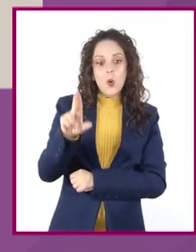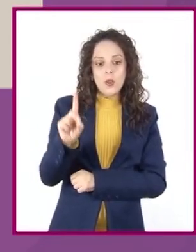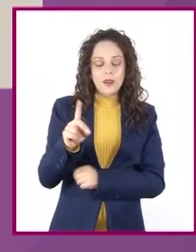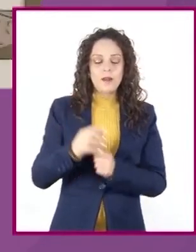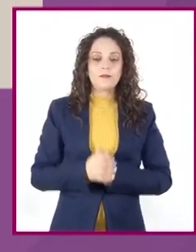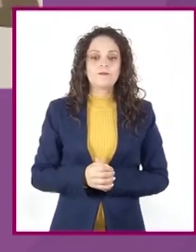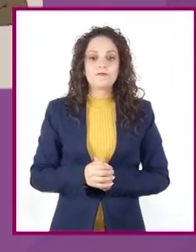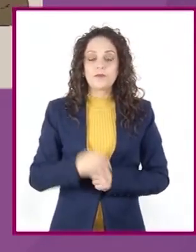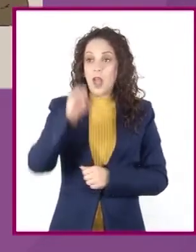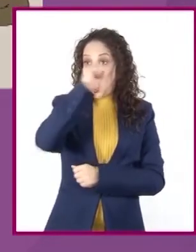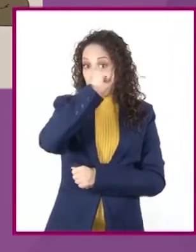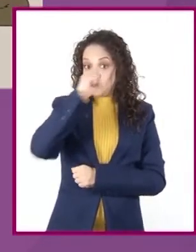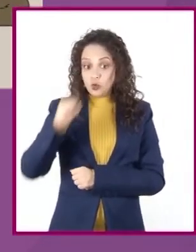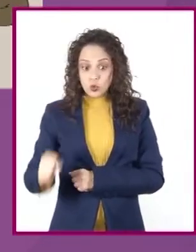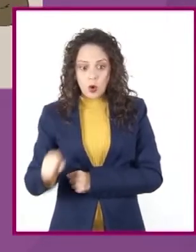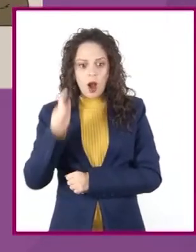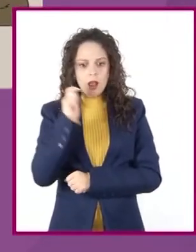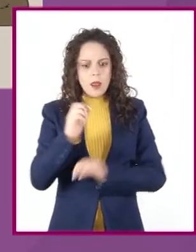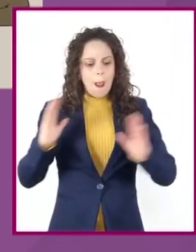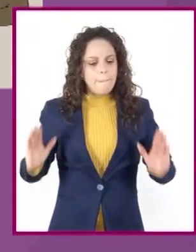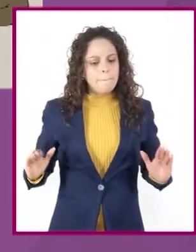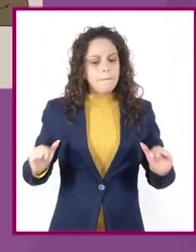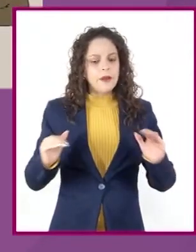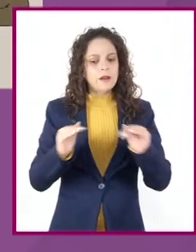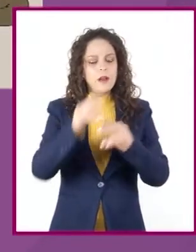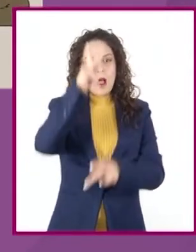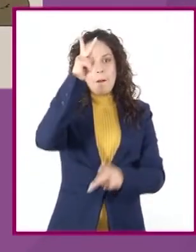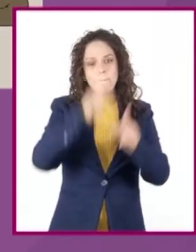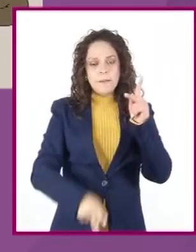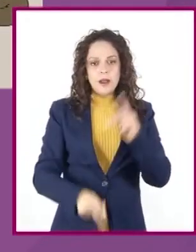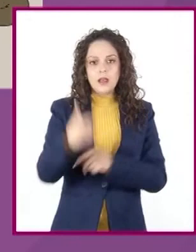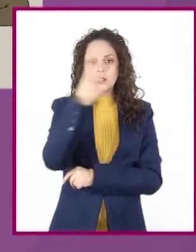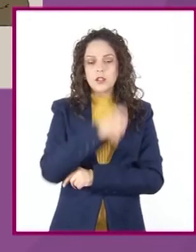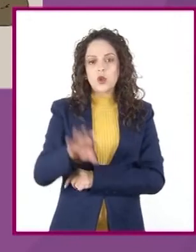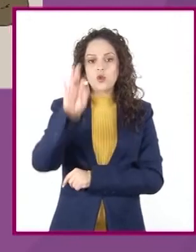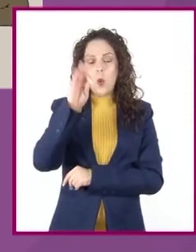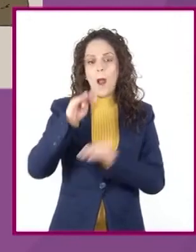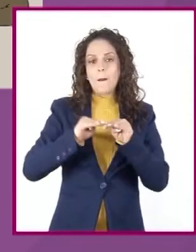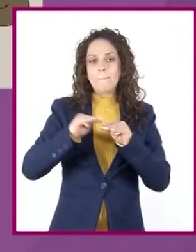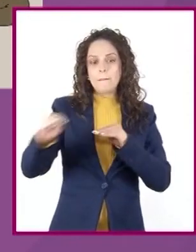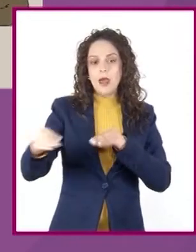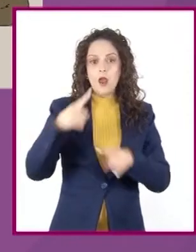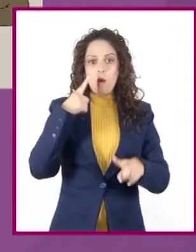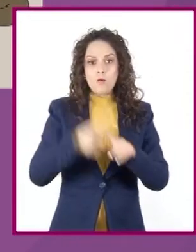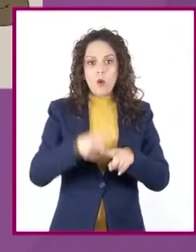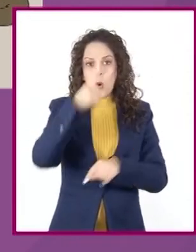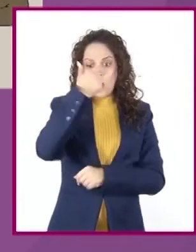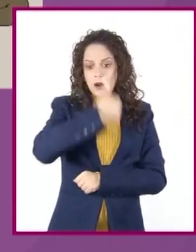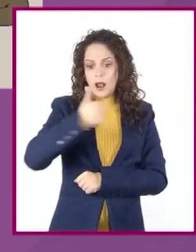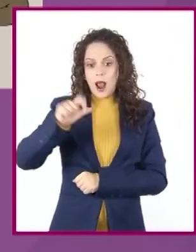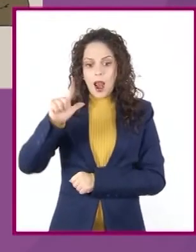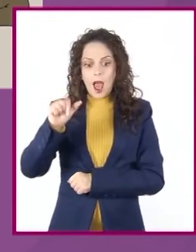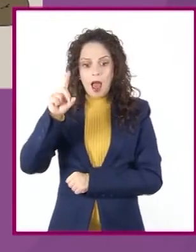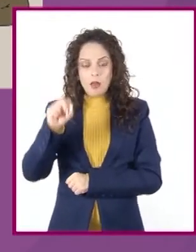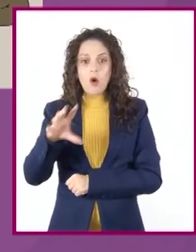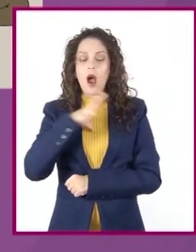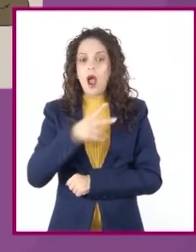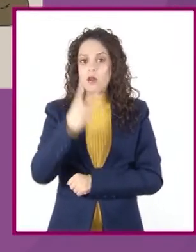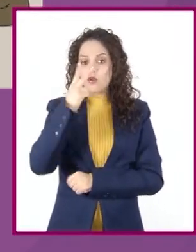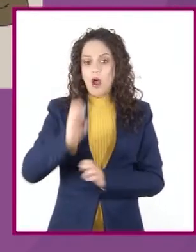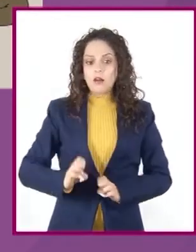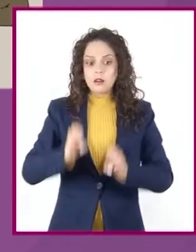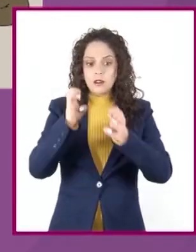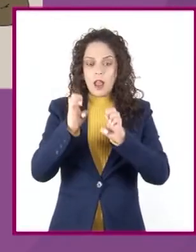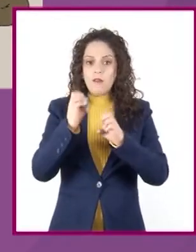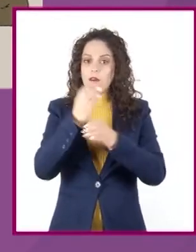sur es una pirámide truncada de 140 metros por lado, con 2 edificios en la parte superior. El